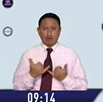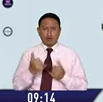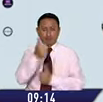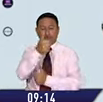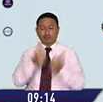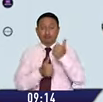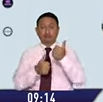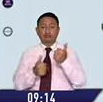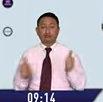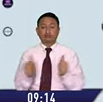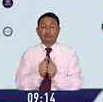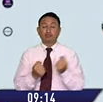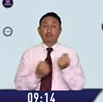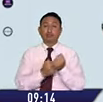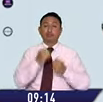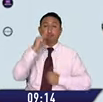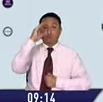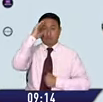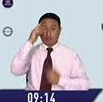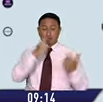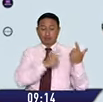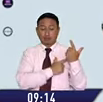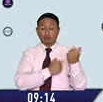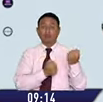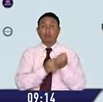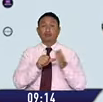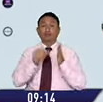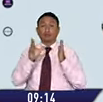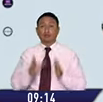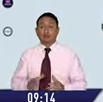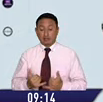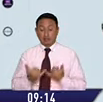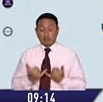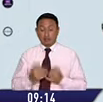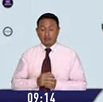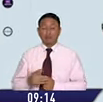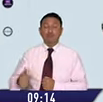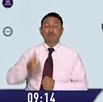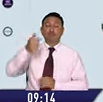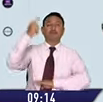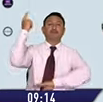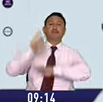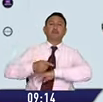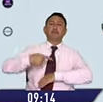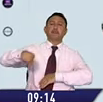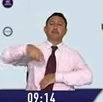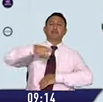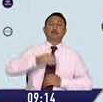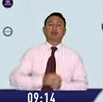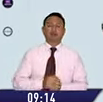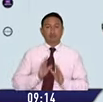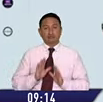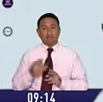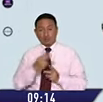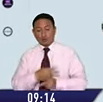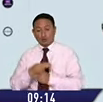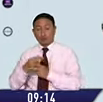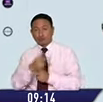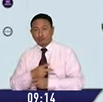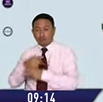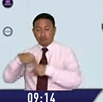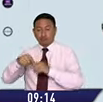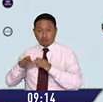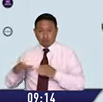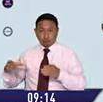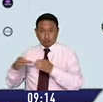con ayuda de la policía y Fuerzas Armadas, sin apoyo ciudadano, convirtiéndose en una inminente dictadura. Nos reuniremos en un consejo ampliado con